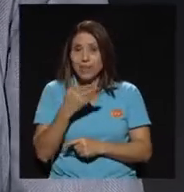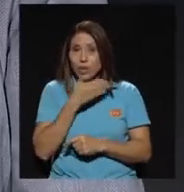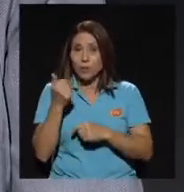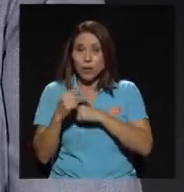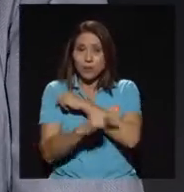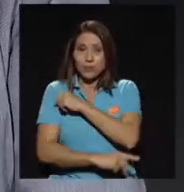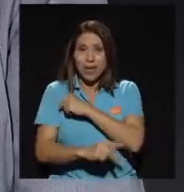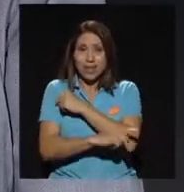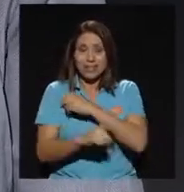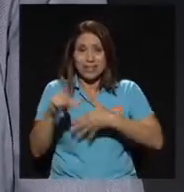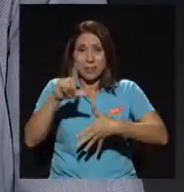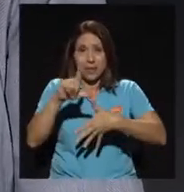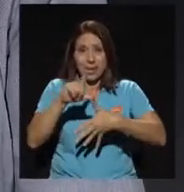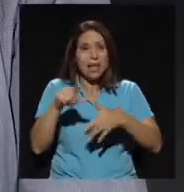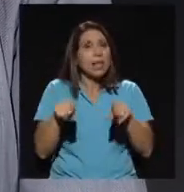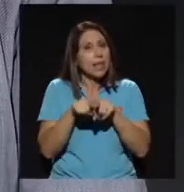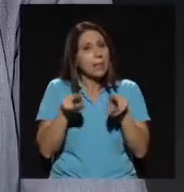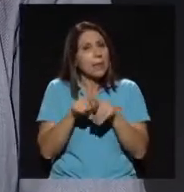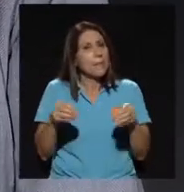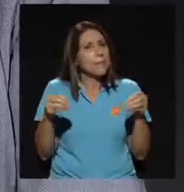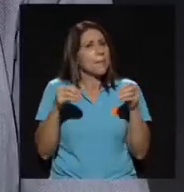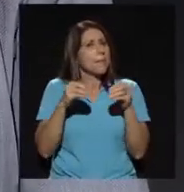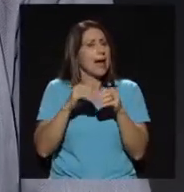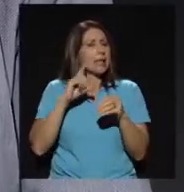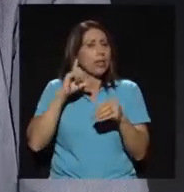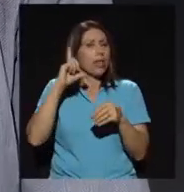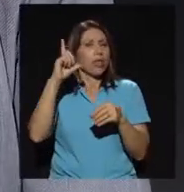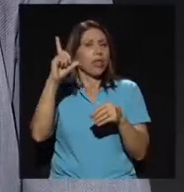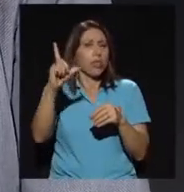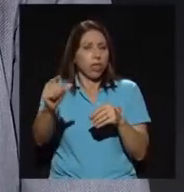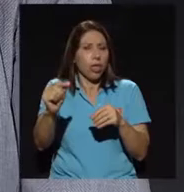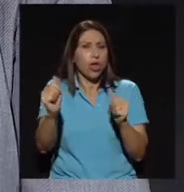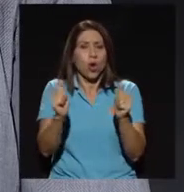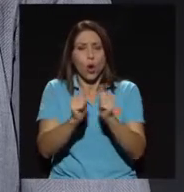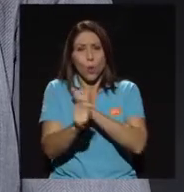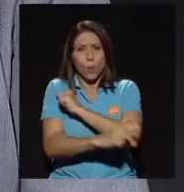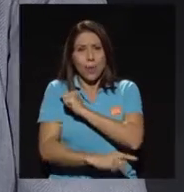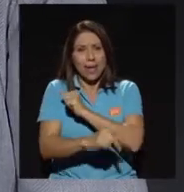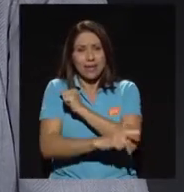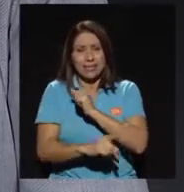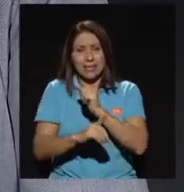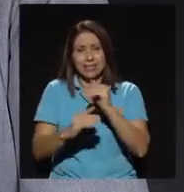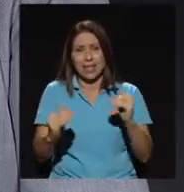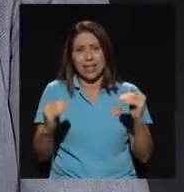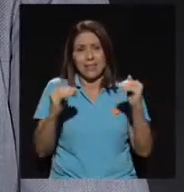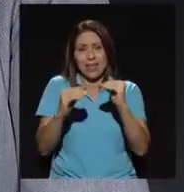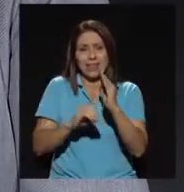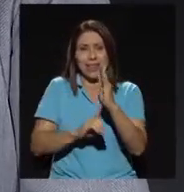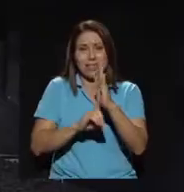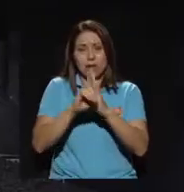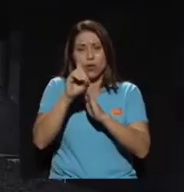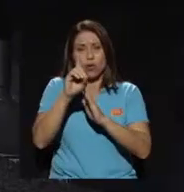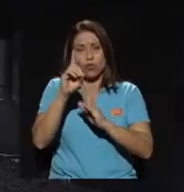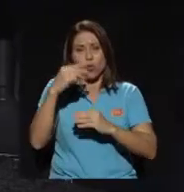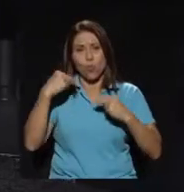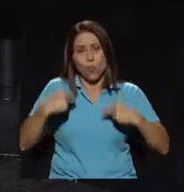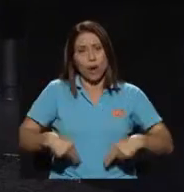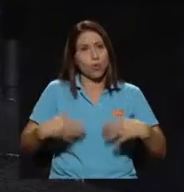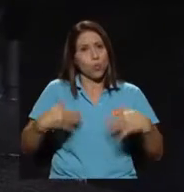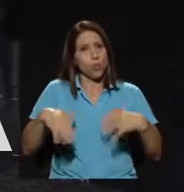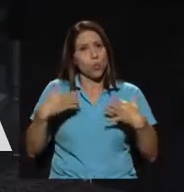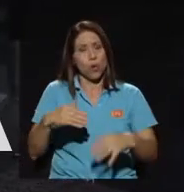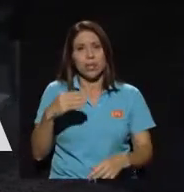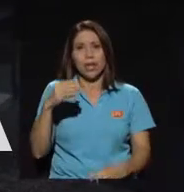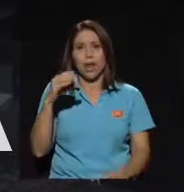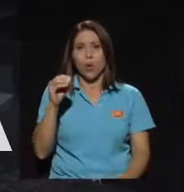sino incluso más allá de nuestras fronteras, entre países de alto nivel de desarrollo humano, por ejemplo de la OECD, y otras regiones en